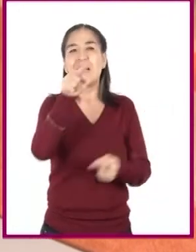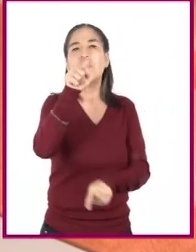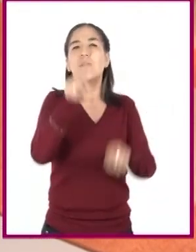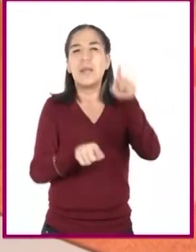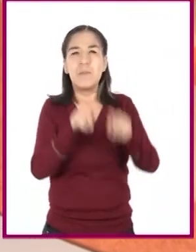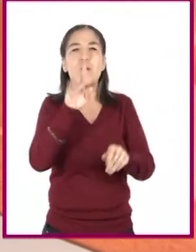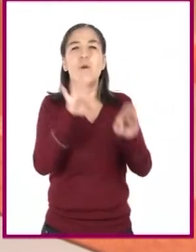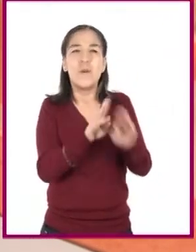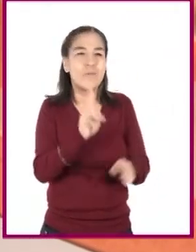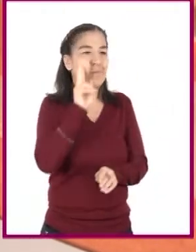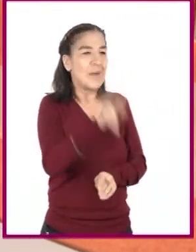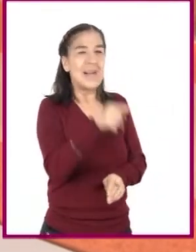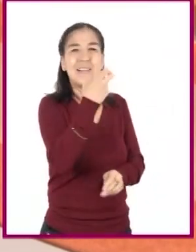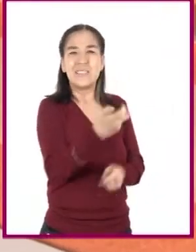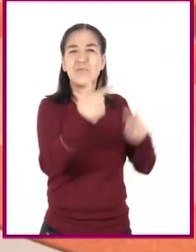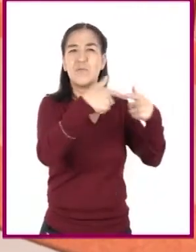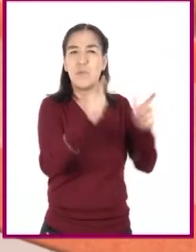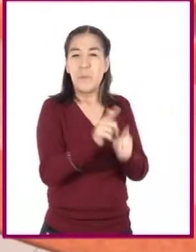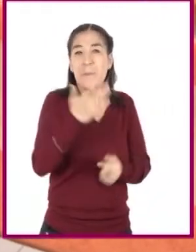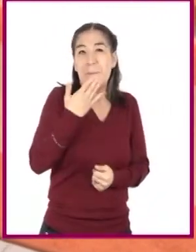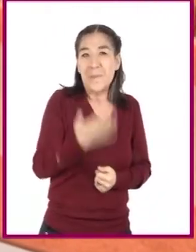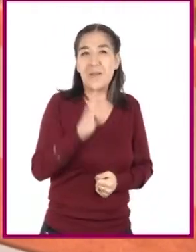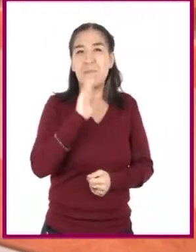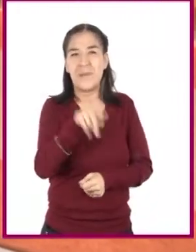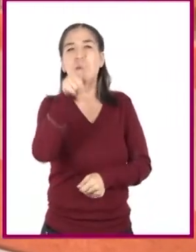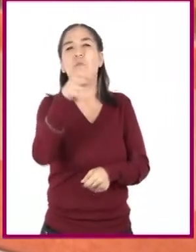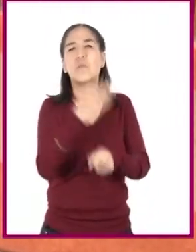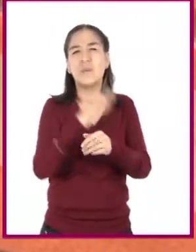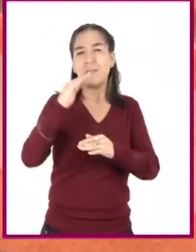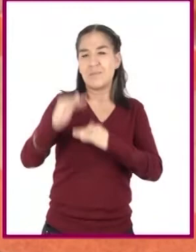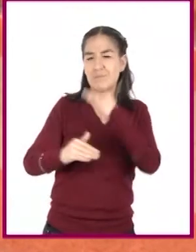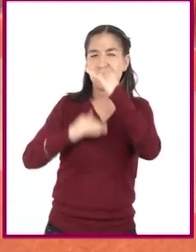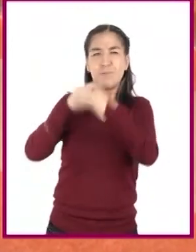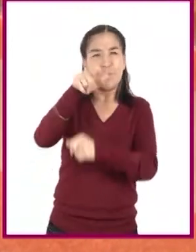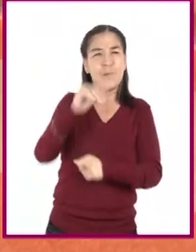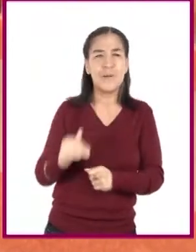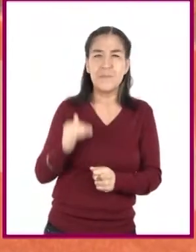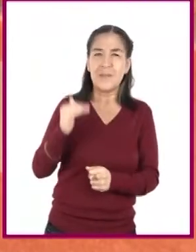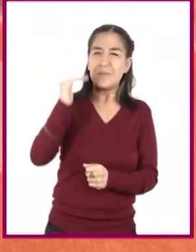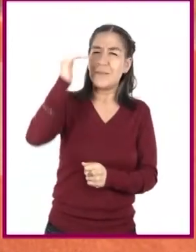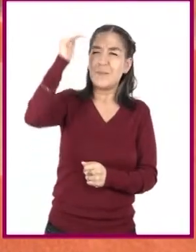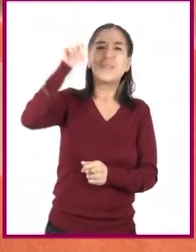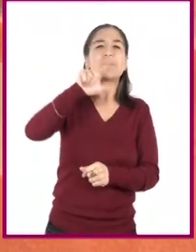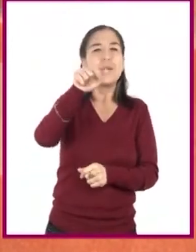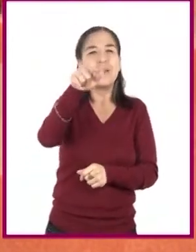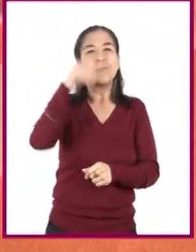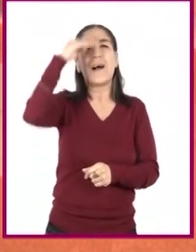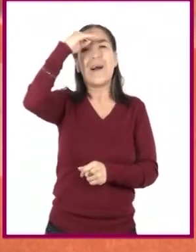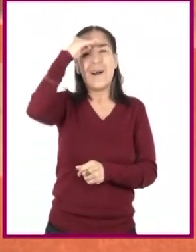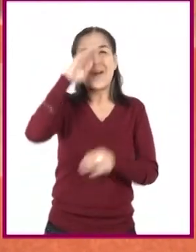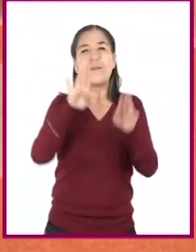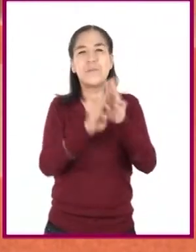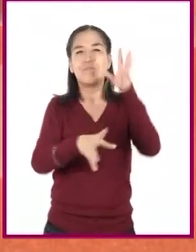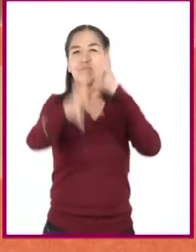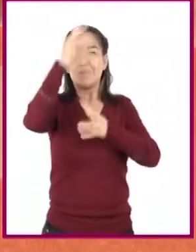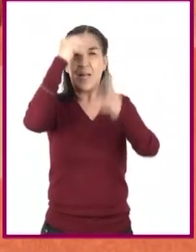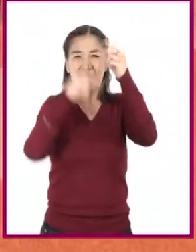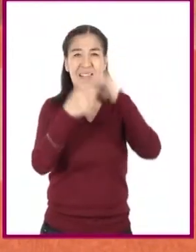darás cuenta que para dar respuesta a estas preguntas, lo podrás hacer a partir de lo que consideres valioso y